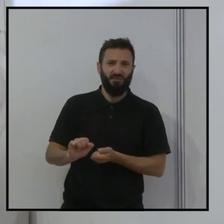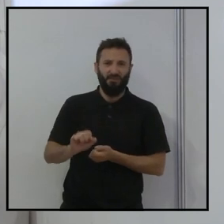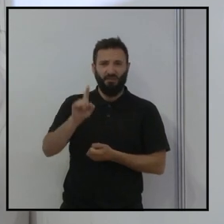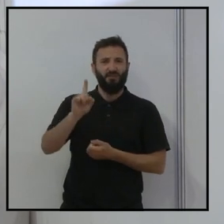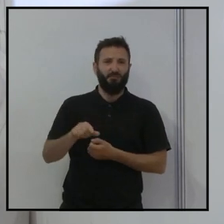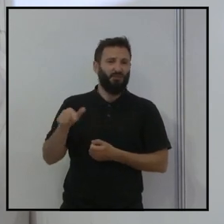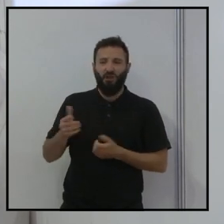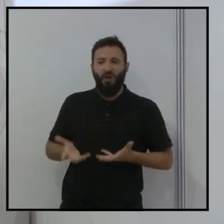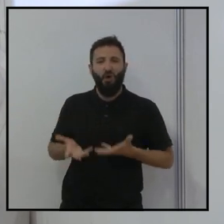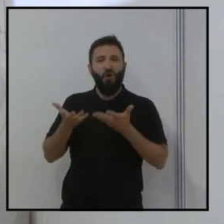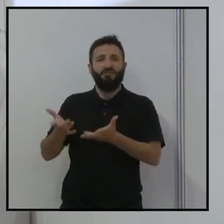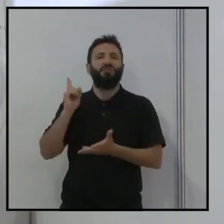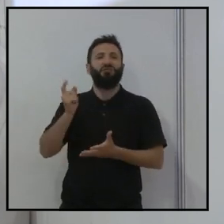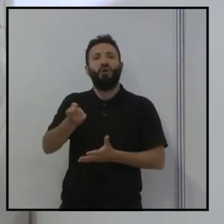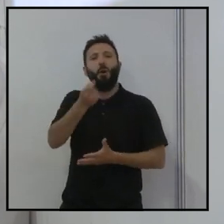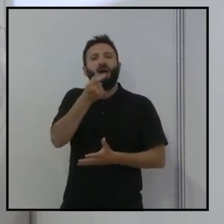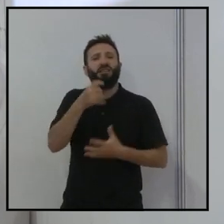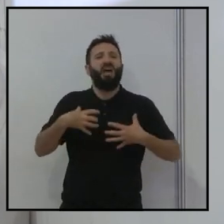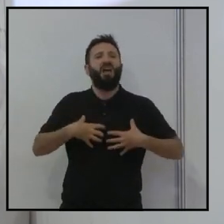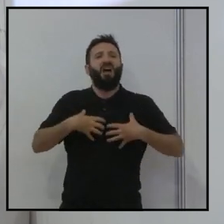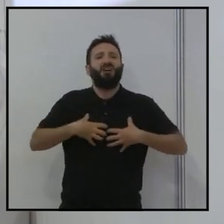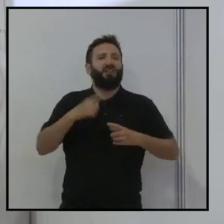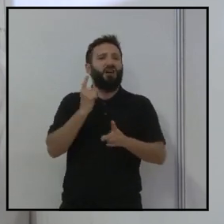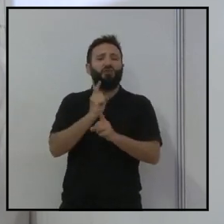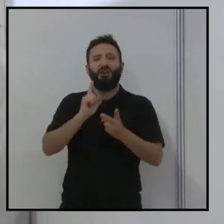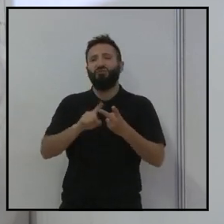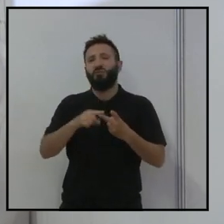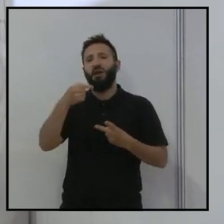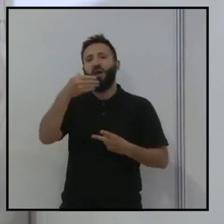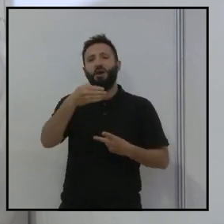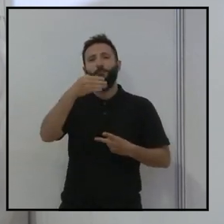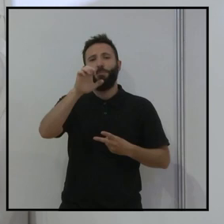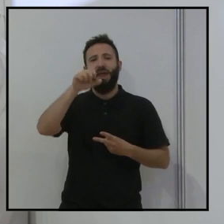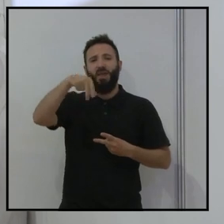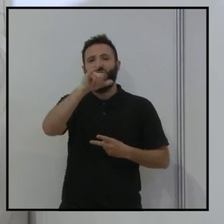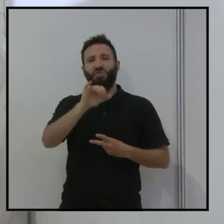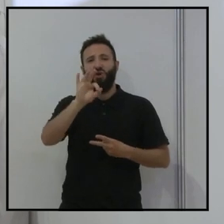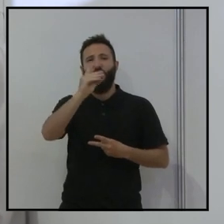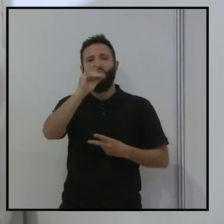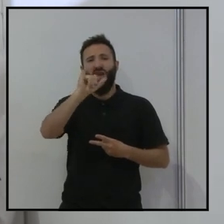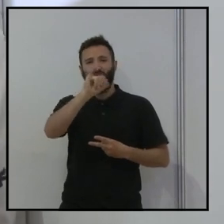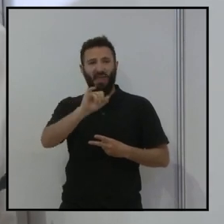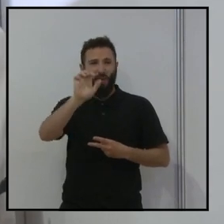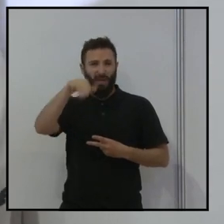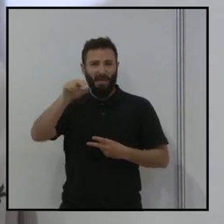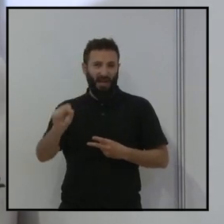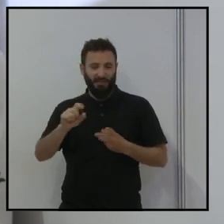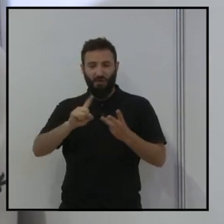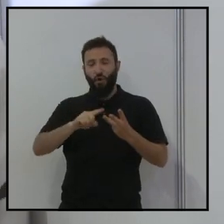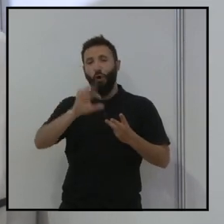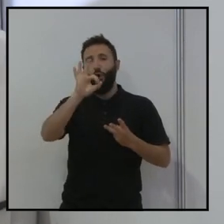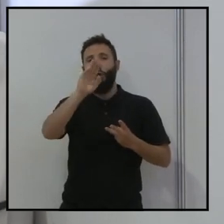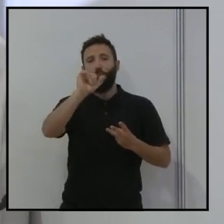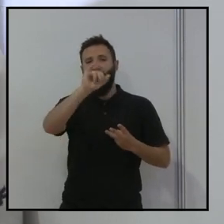solamente proporcionarles ansiolíticos, benzodiazepinas, opiáceos, etc. Mi pregunta sería, ¿qué se